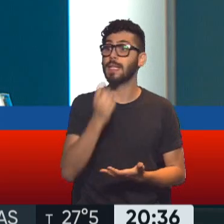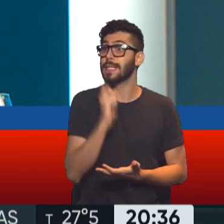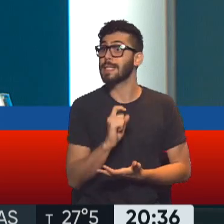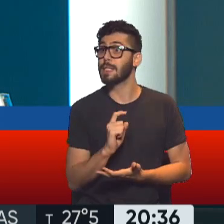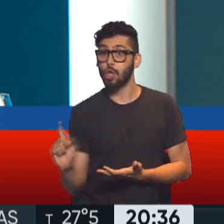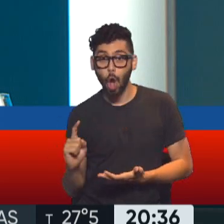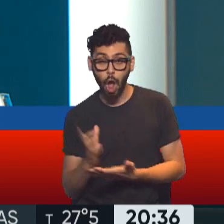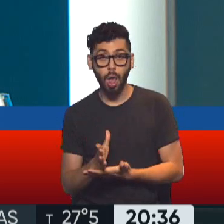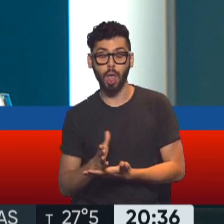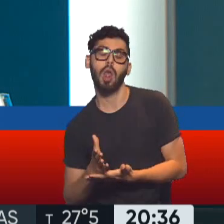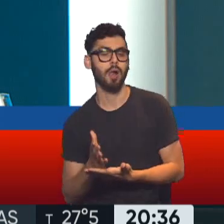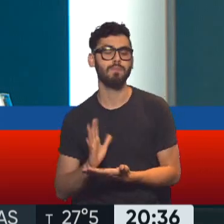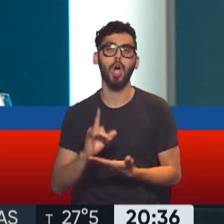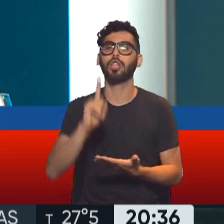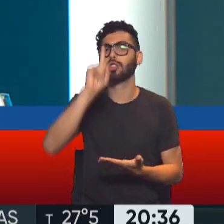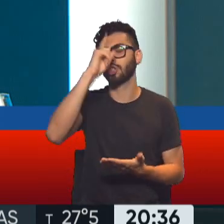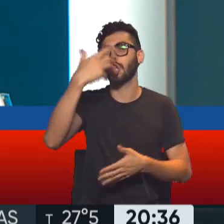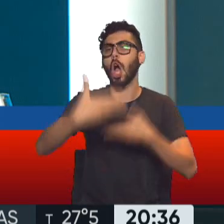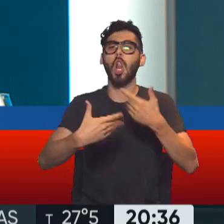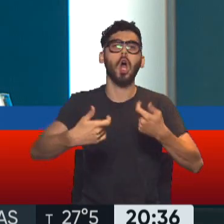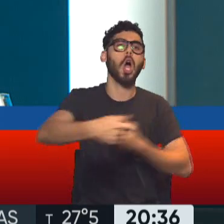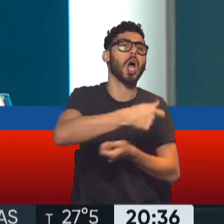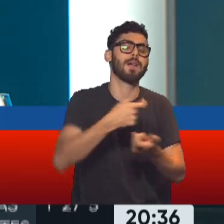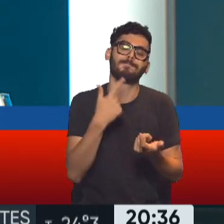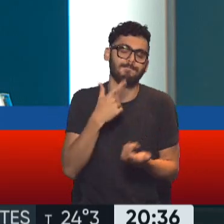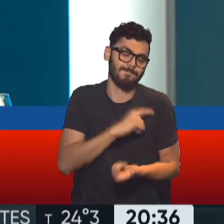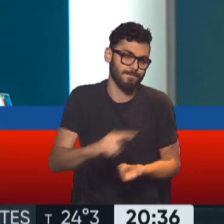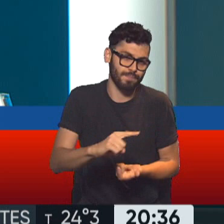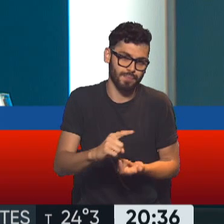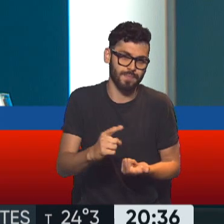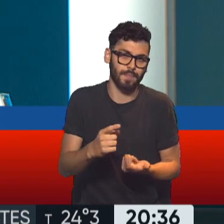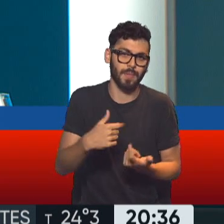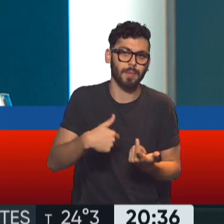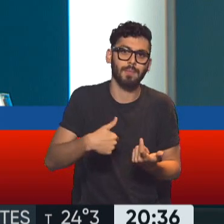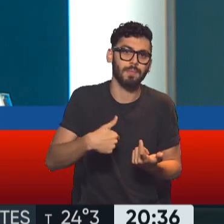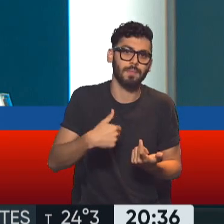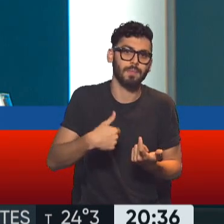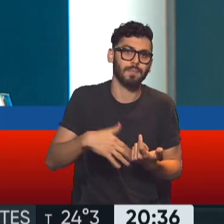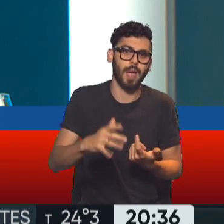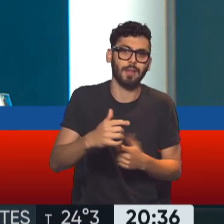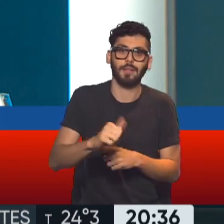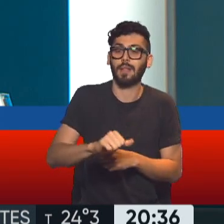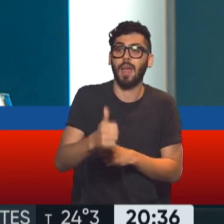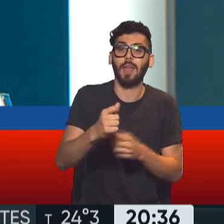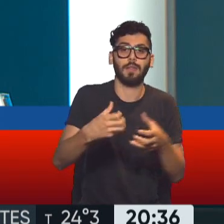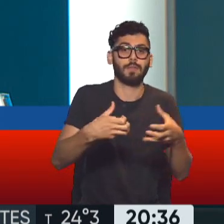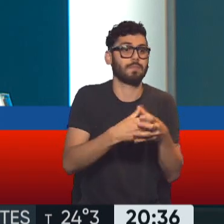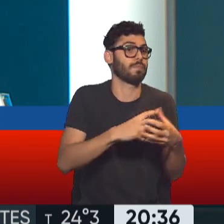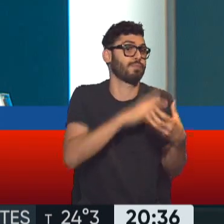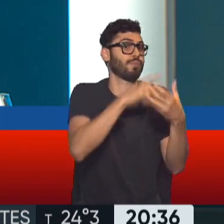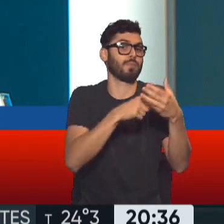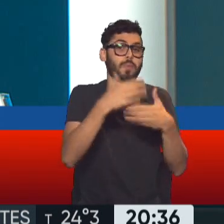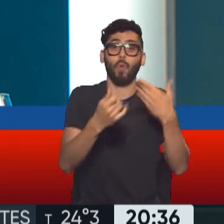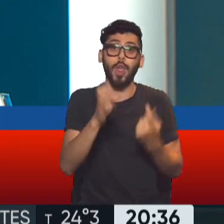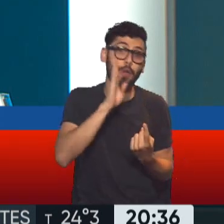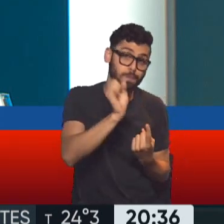llega. Así por inercia solo, por el juego de los mercados, la tendencia más bien a absorber el beneficio en las capas más altas. Esto se ha visto en